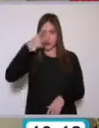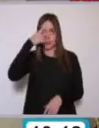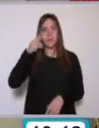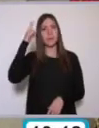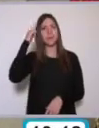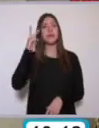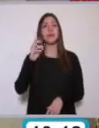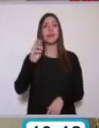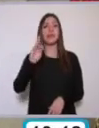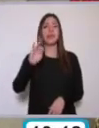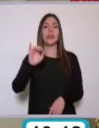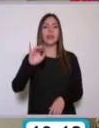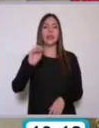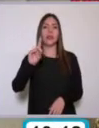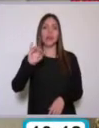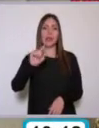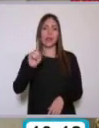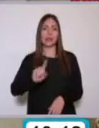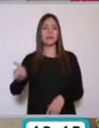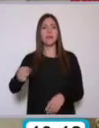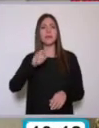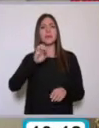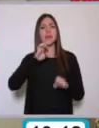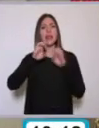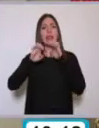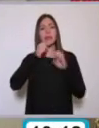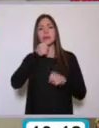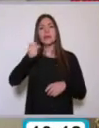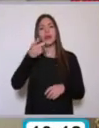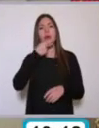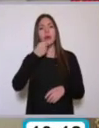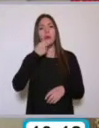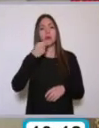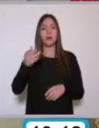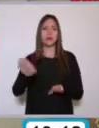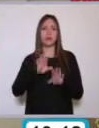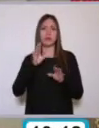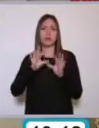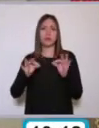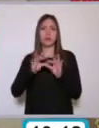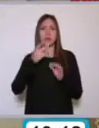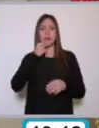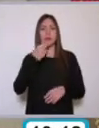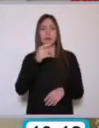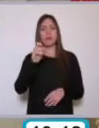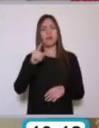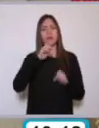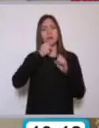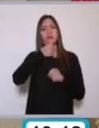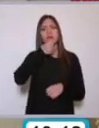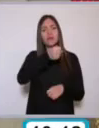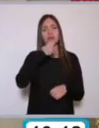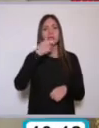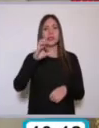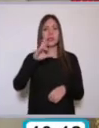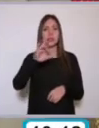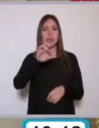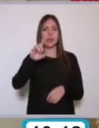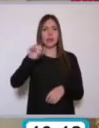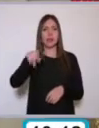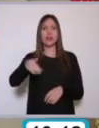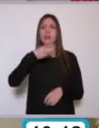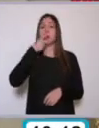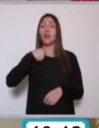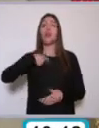por un chorro de años, da una entrevista a un periodista, Krillman, y él le dice, yo ya no me voy a reelegir. Entonces, eso anima los ánimos